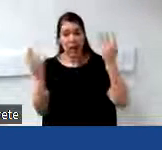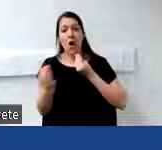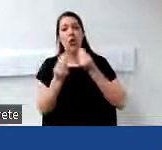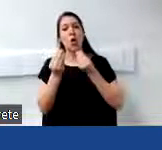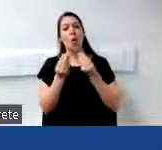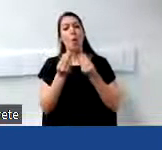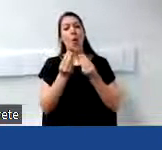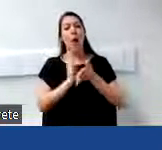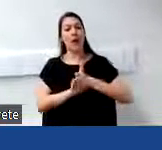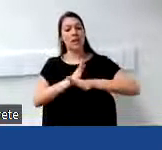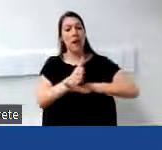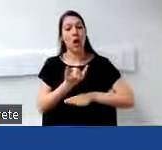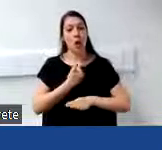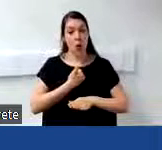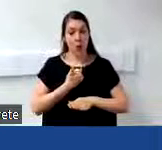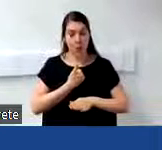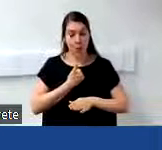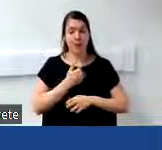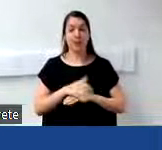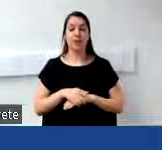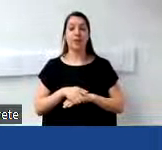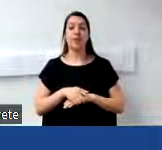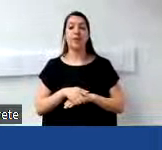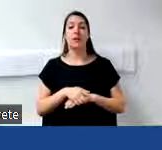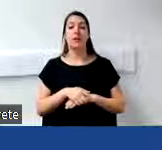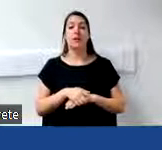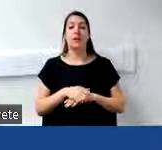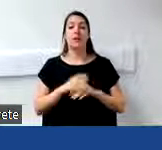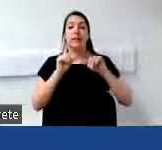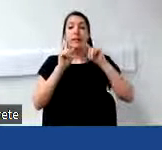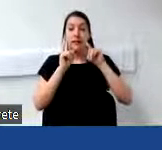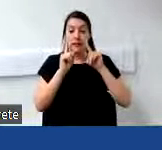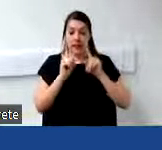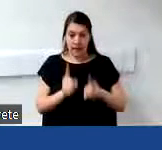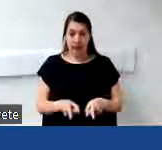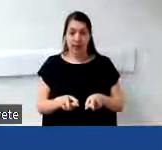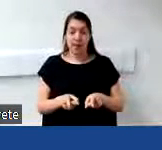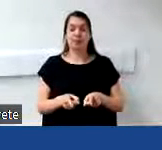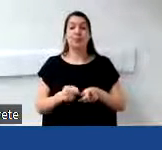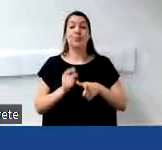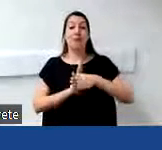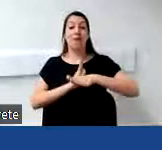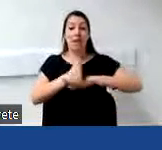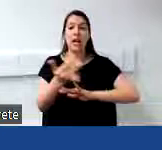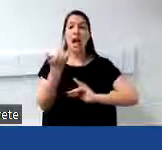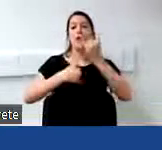estar en esos espacios, ¿no? En los espacios de atención, ¿no? Entonces, bueno, las barreras de información y comunicación, cómo